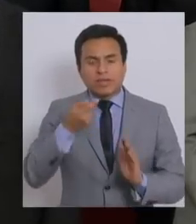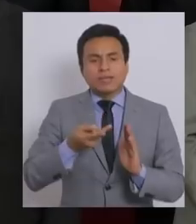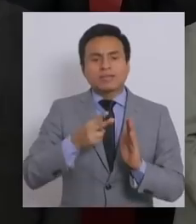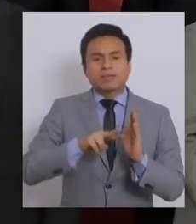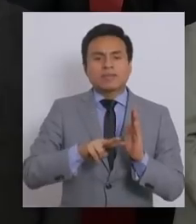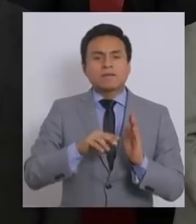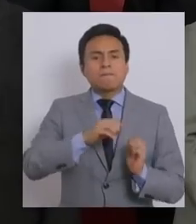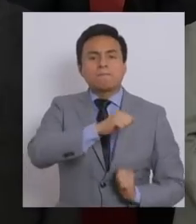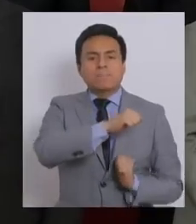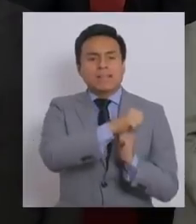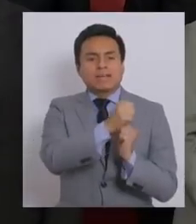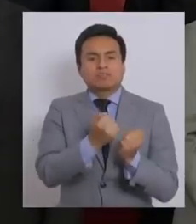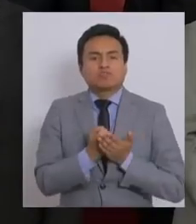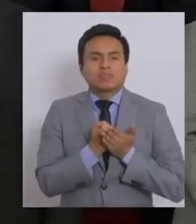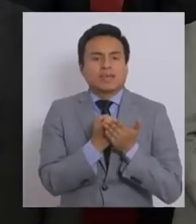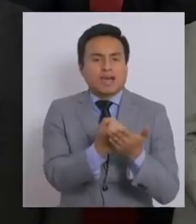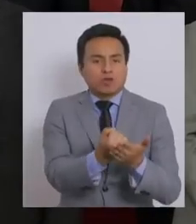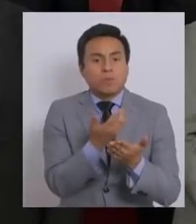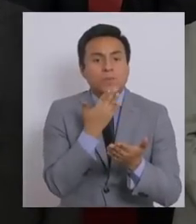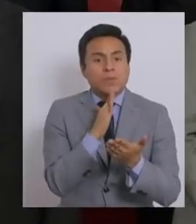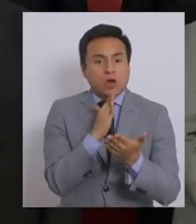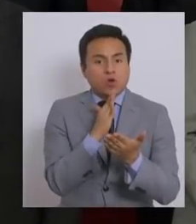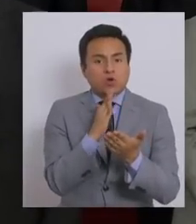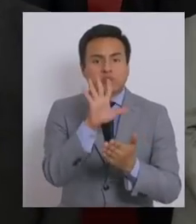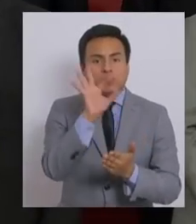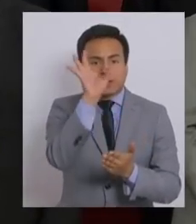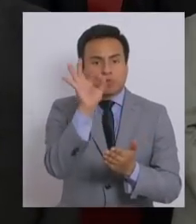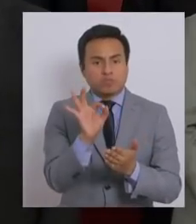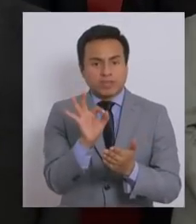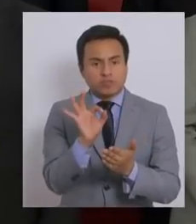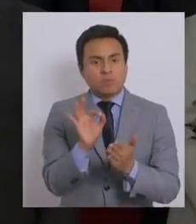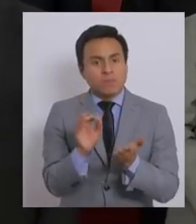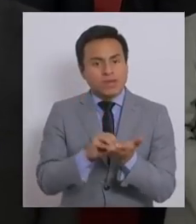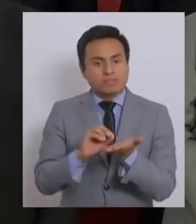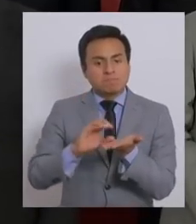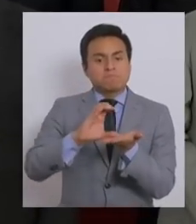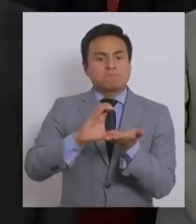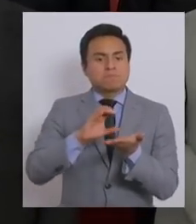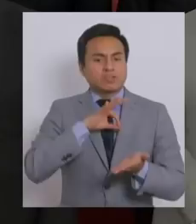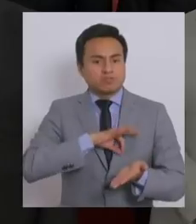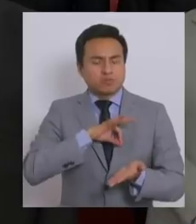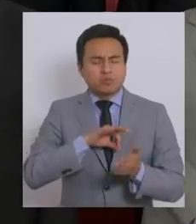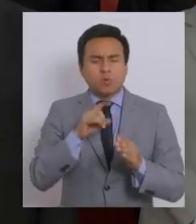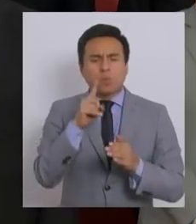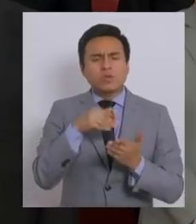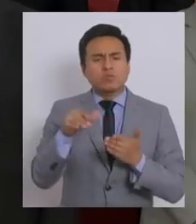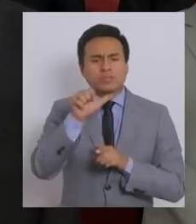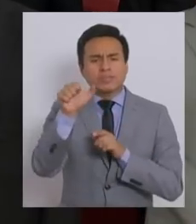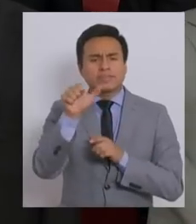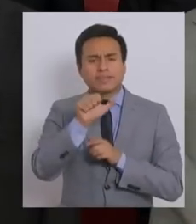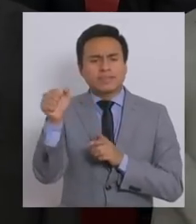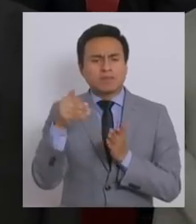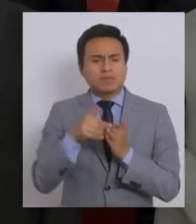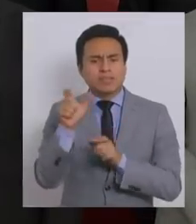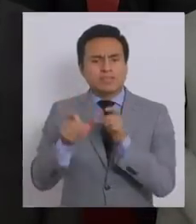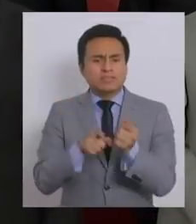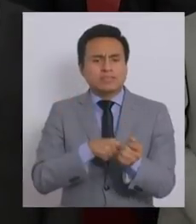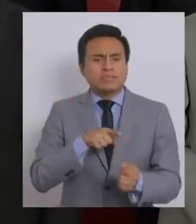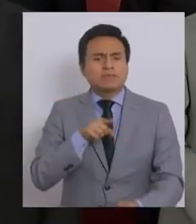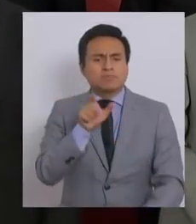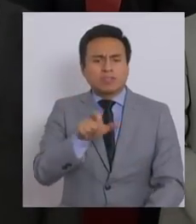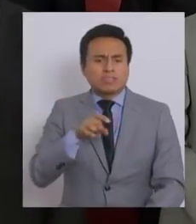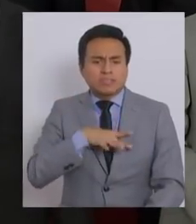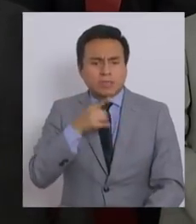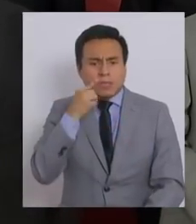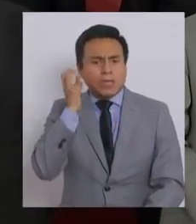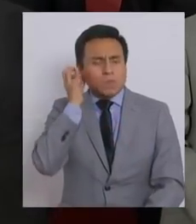al Pilar Solidario, que mejoró en hasta 50% las pensiones de más de 1.600.000 chilenas y chilenos. Pero nos